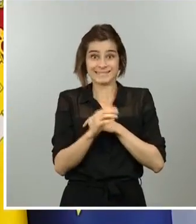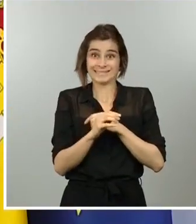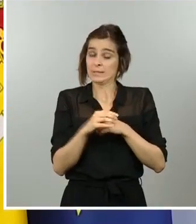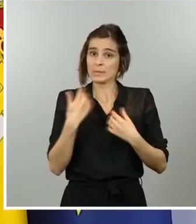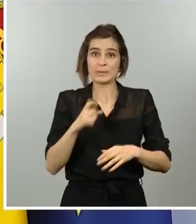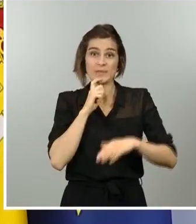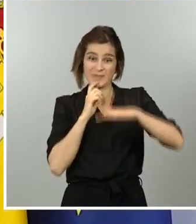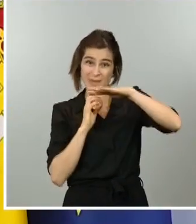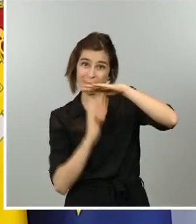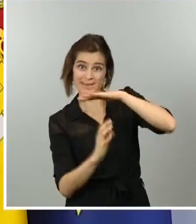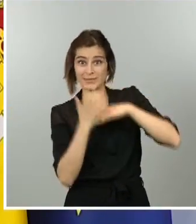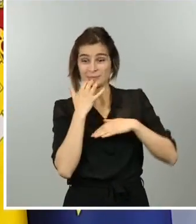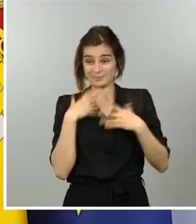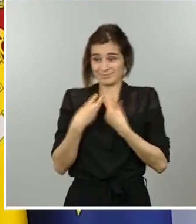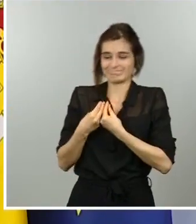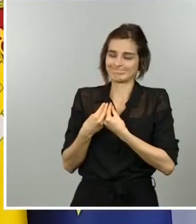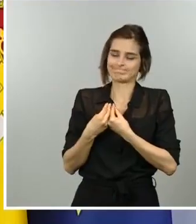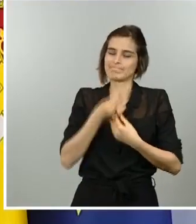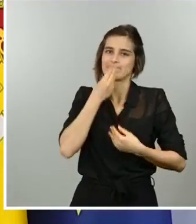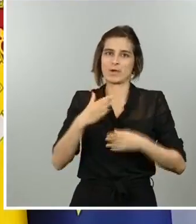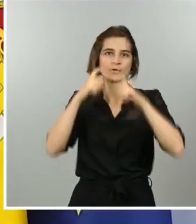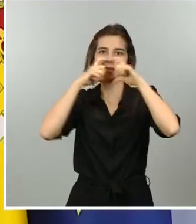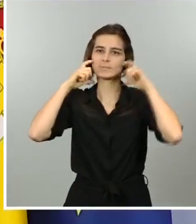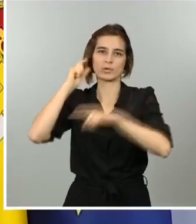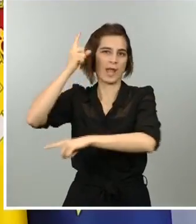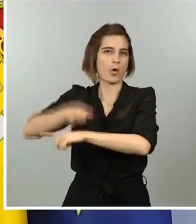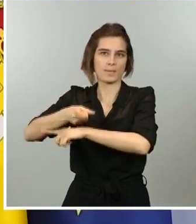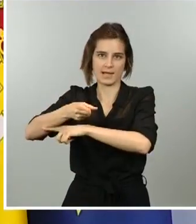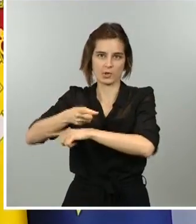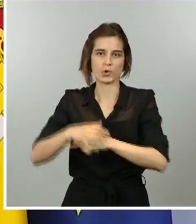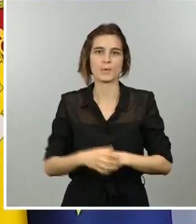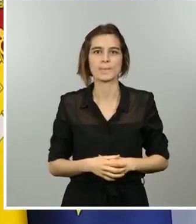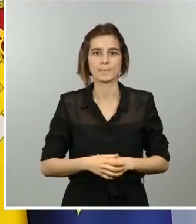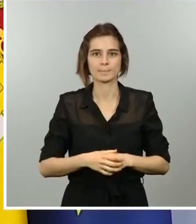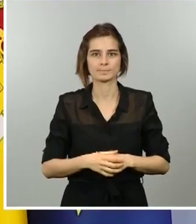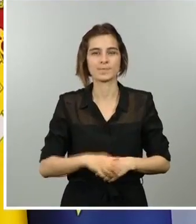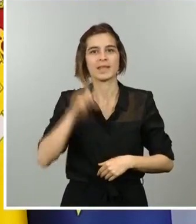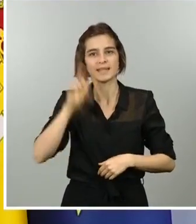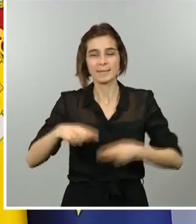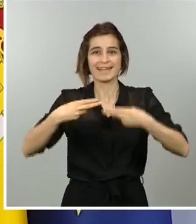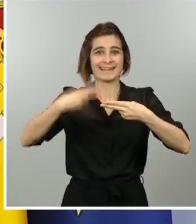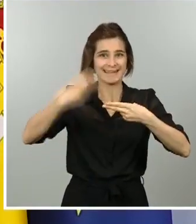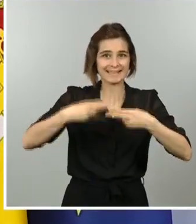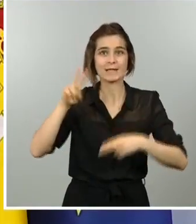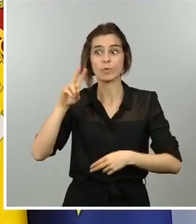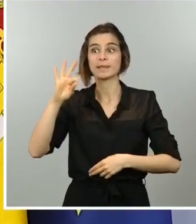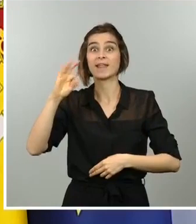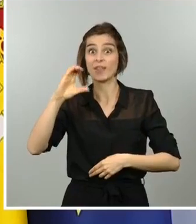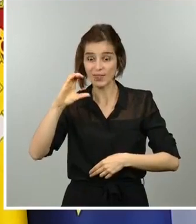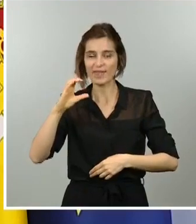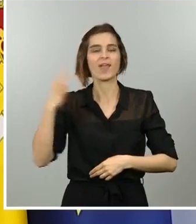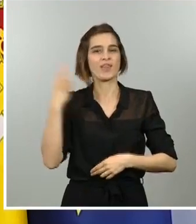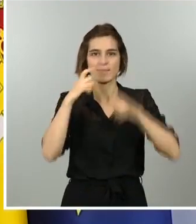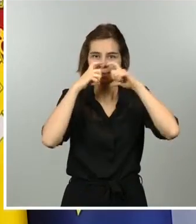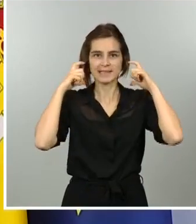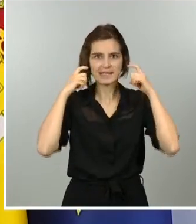de transporte. También en los usuarios de taxis y vehículos de transporte colectivo, incluido el conductor. A tal